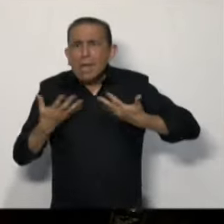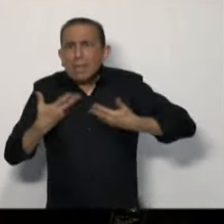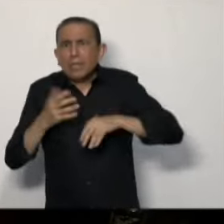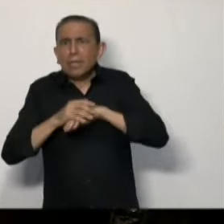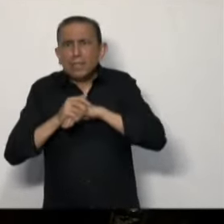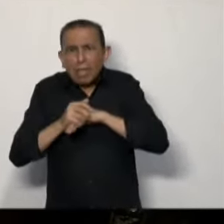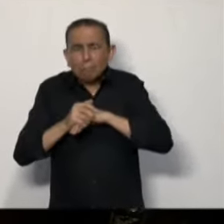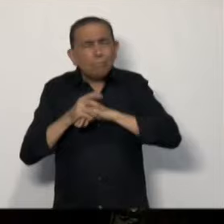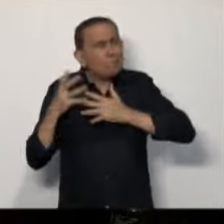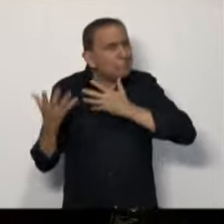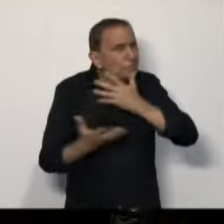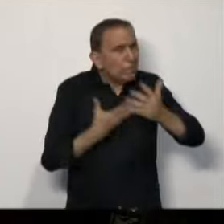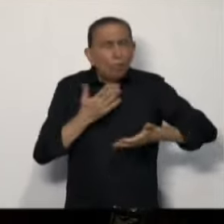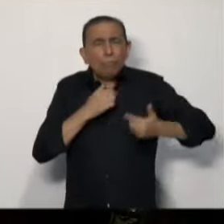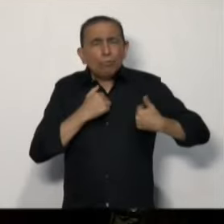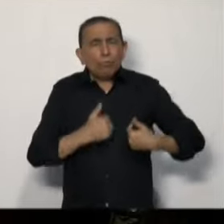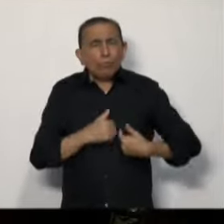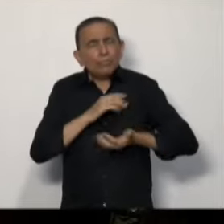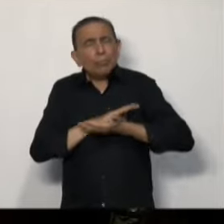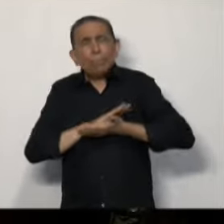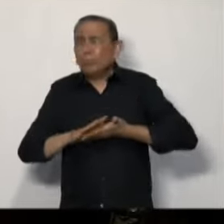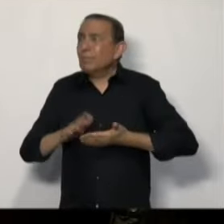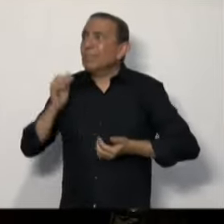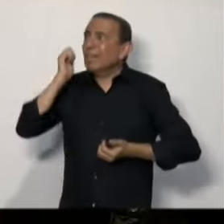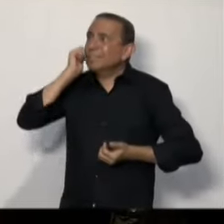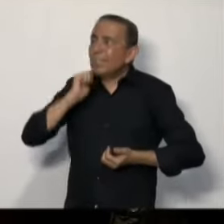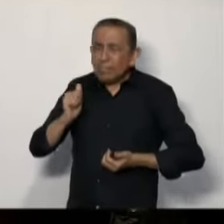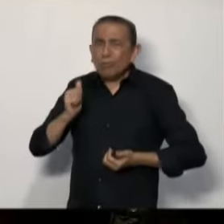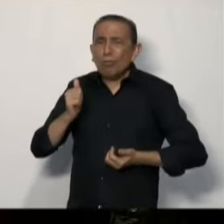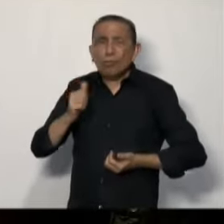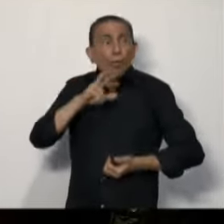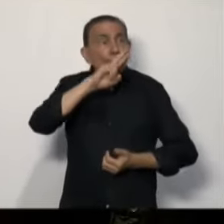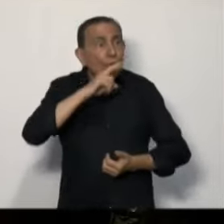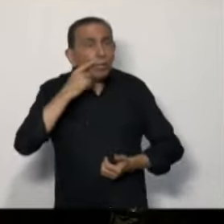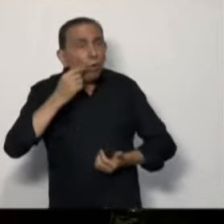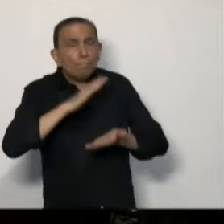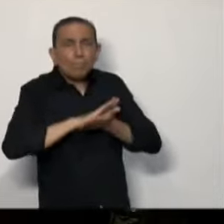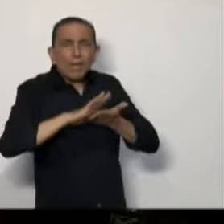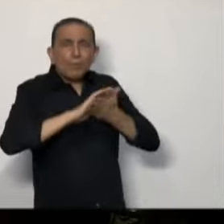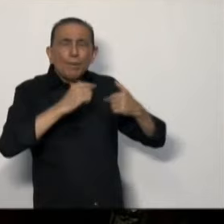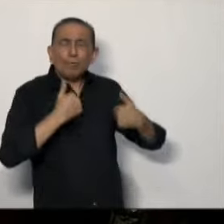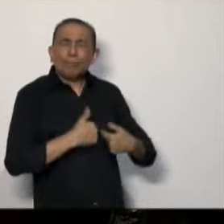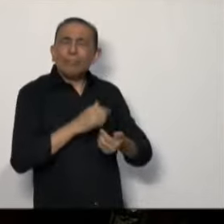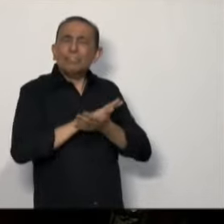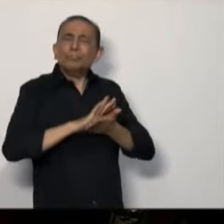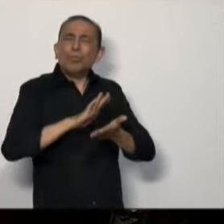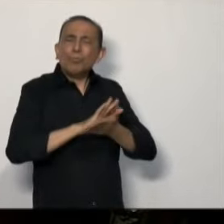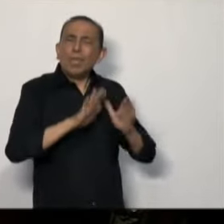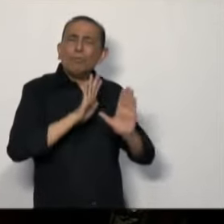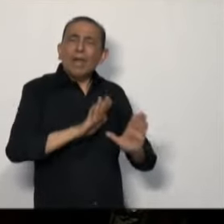amor. Purifica nuestro corazón, Señor. Hacenos mujeres y hombres nuevos para